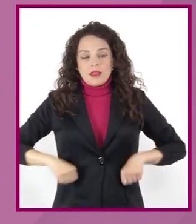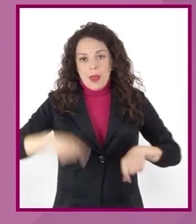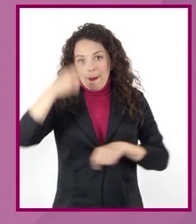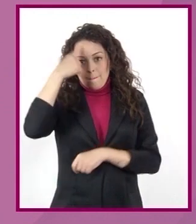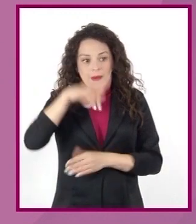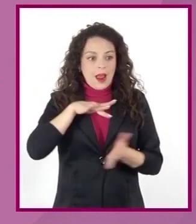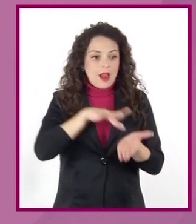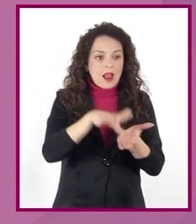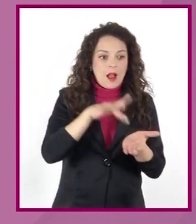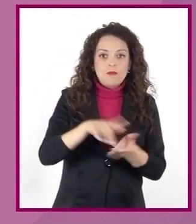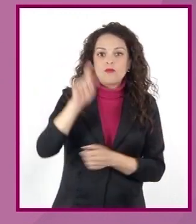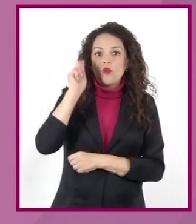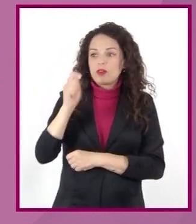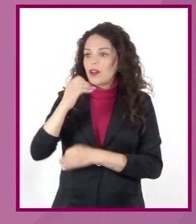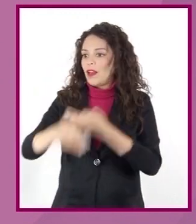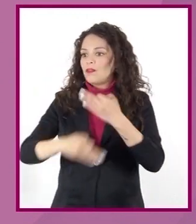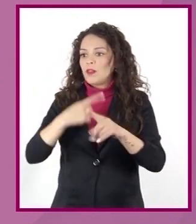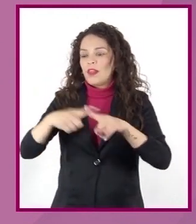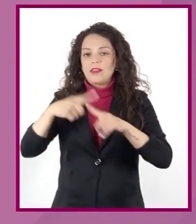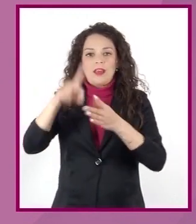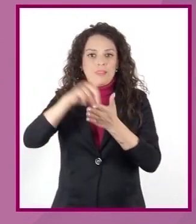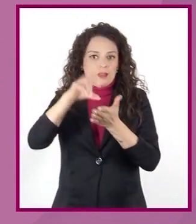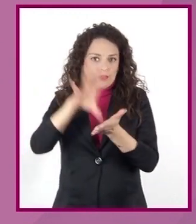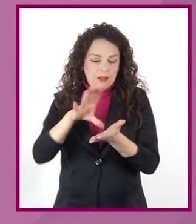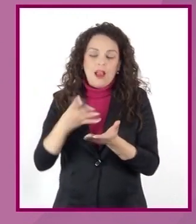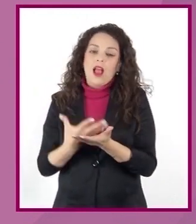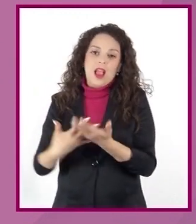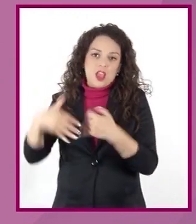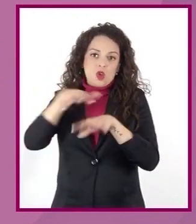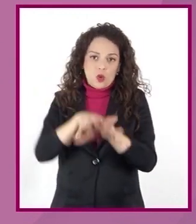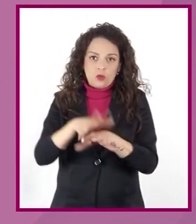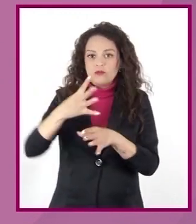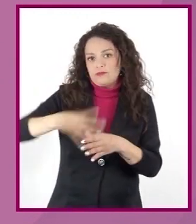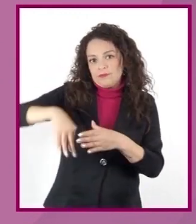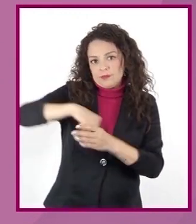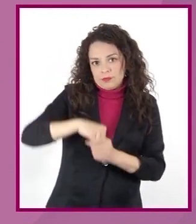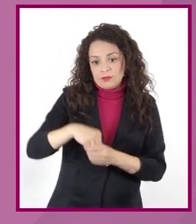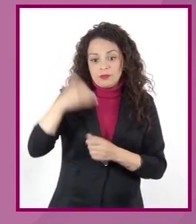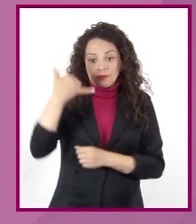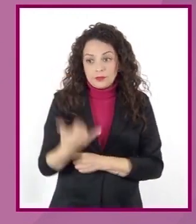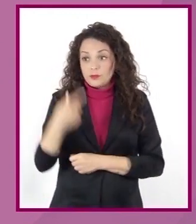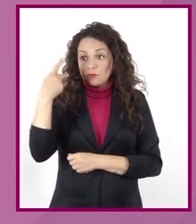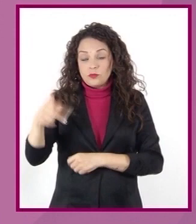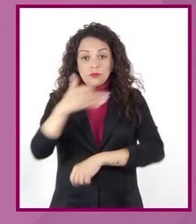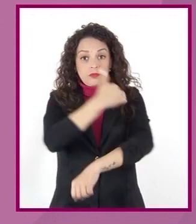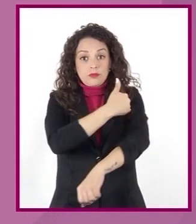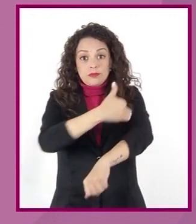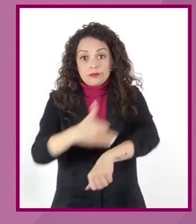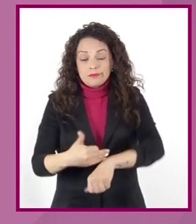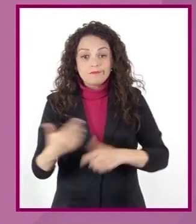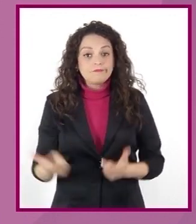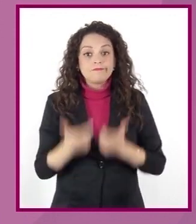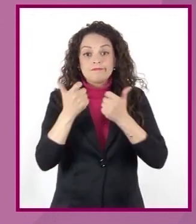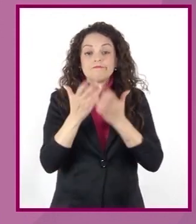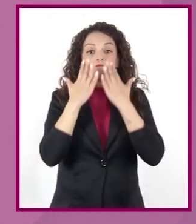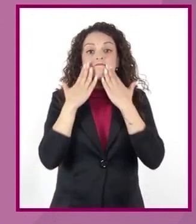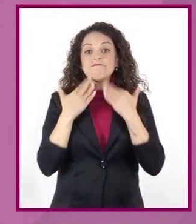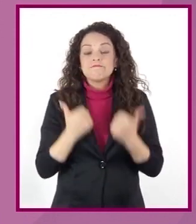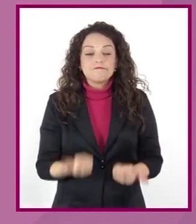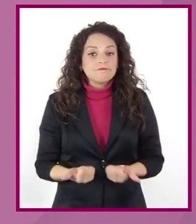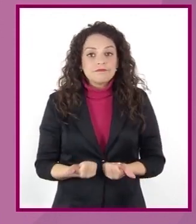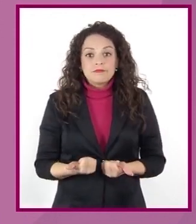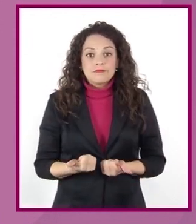inclusión. Eso, aunado a que los recursos económicos de su familia eran limitados y no